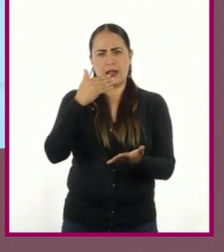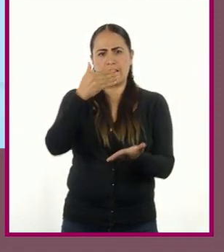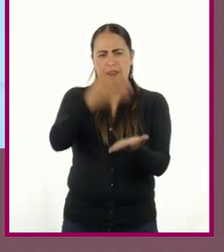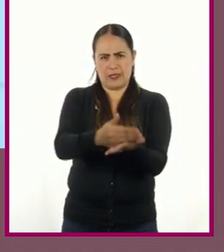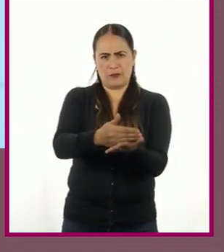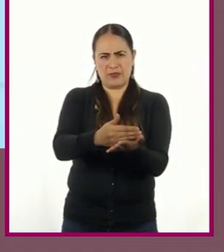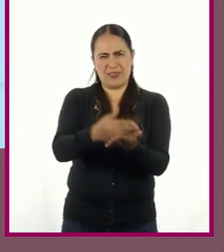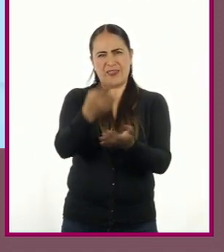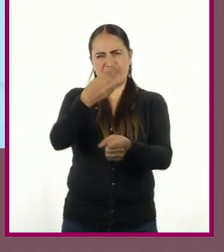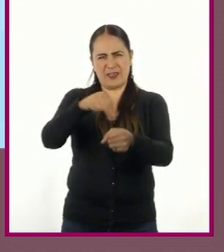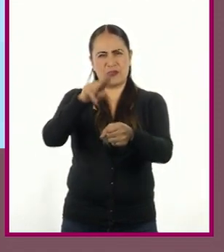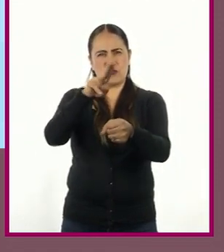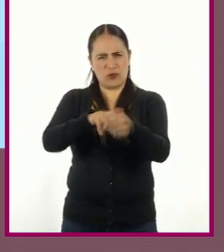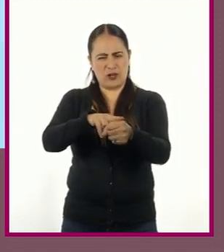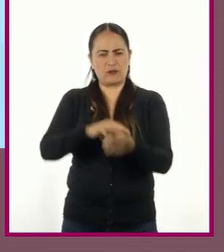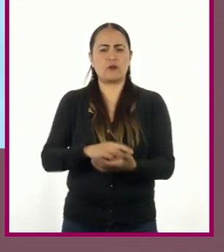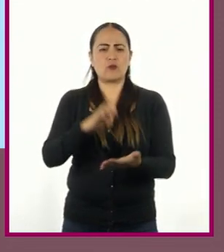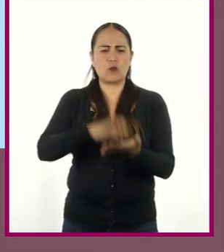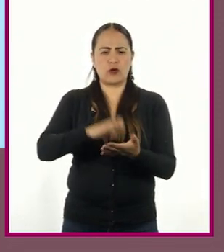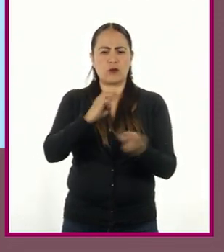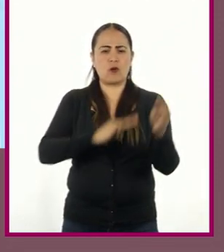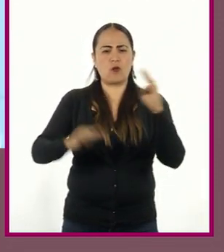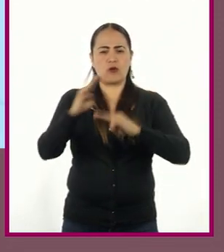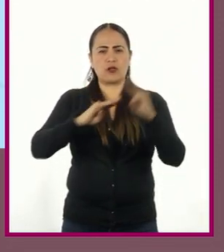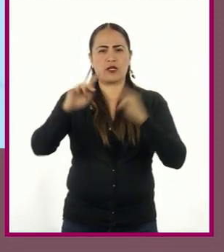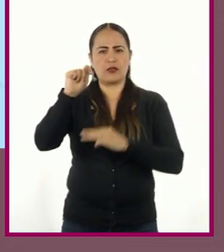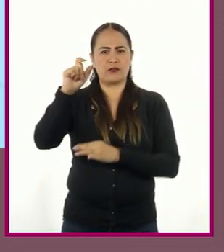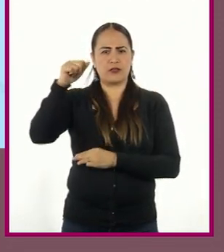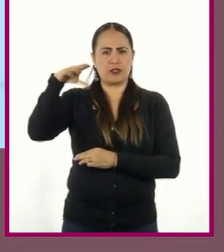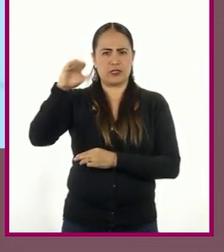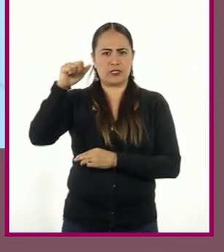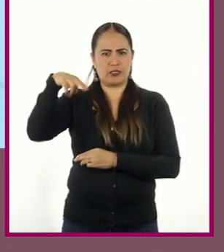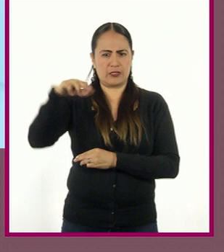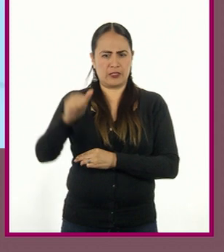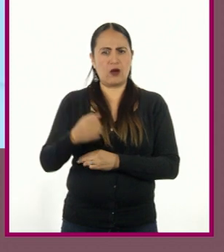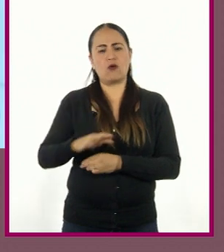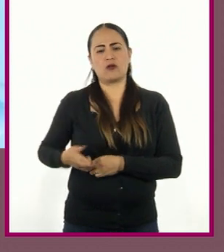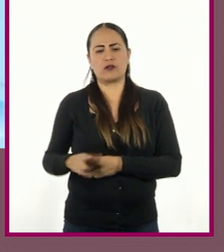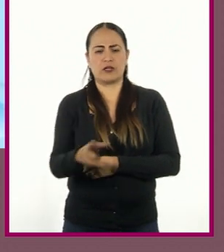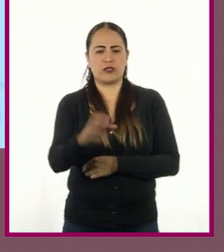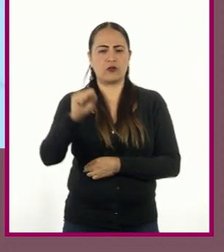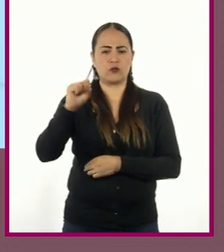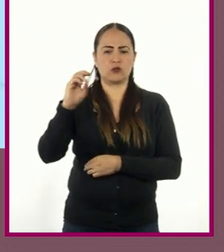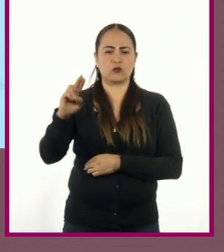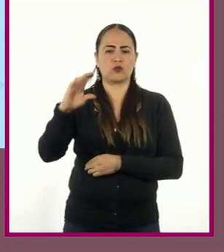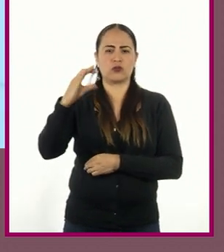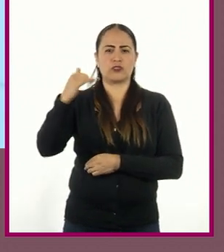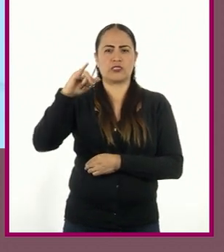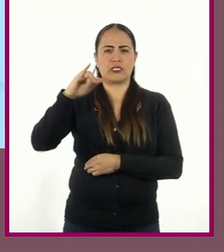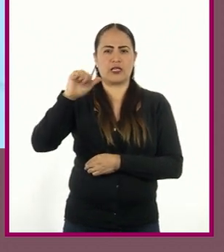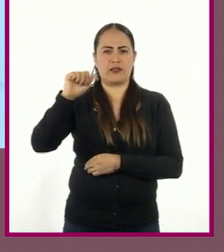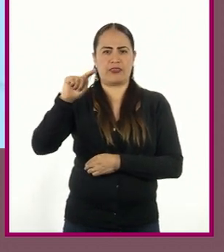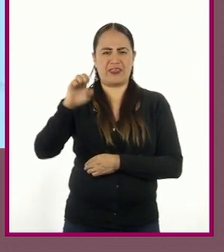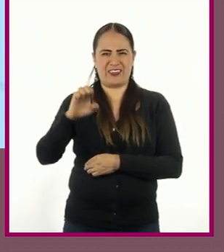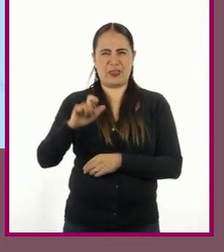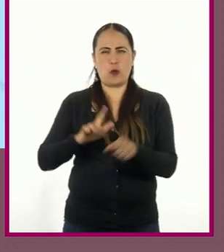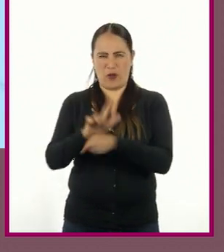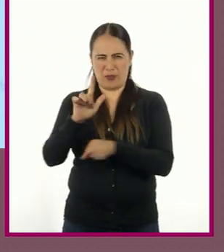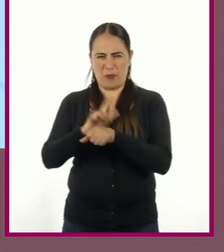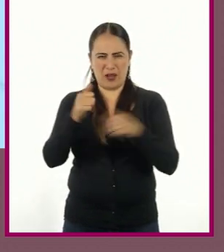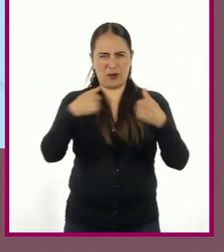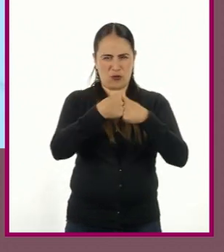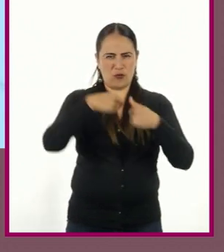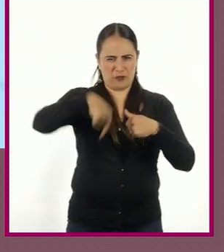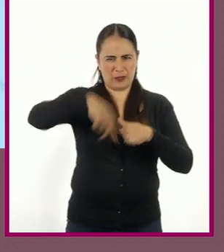naturales. Por ejemplo, el volcán Tacaná y el río Suchiate, que marcan el límite entre México y Guatemala. O